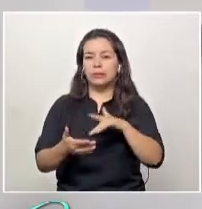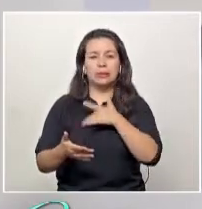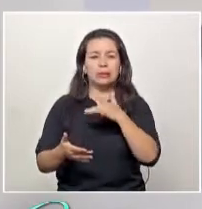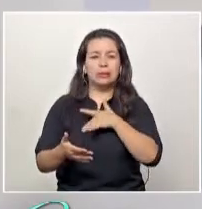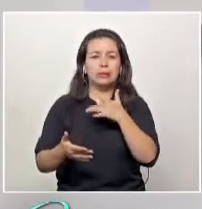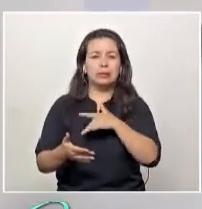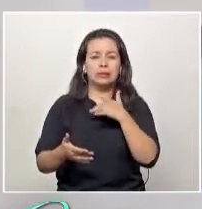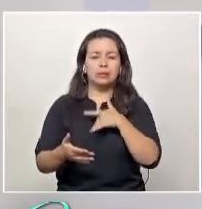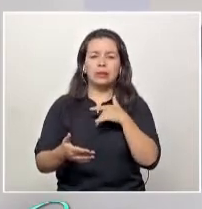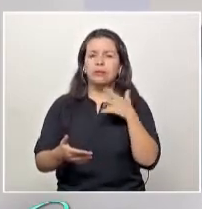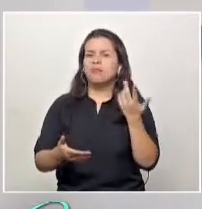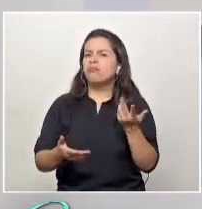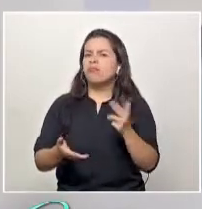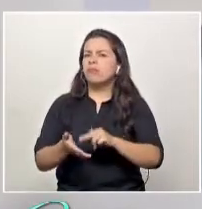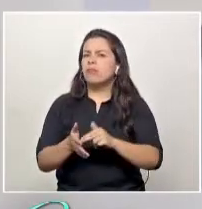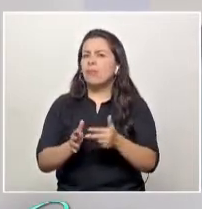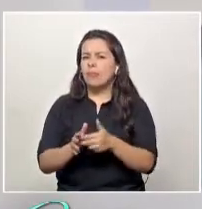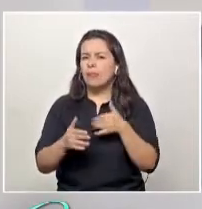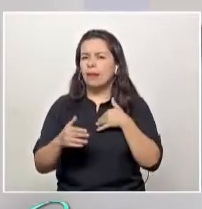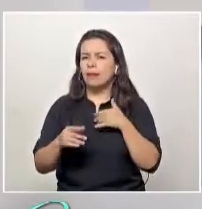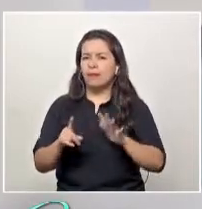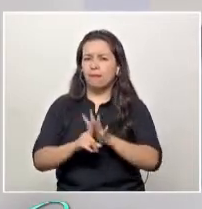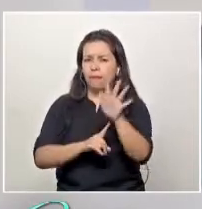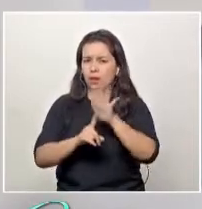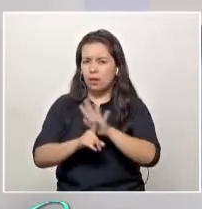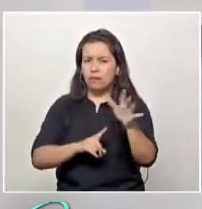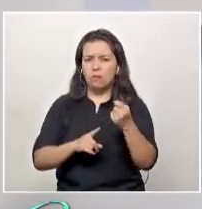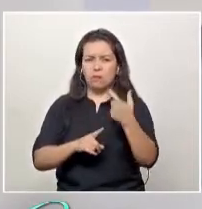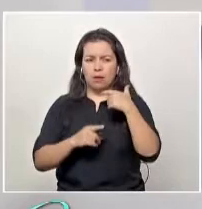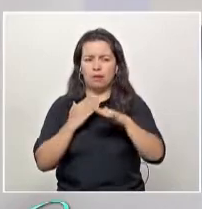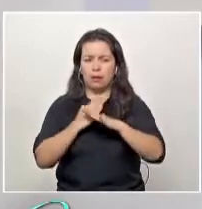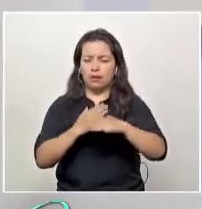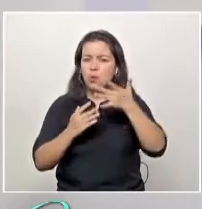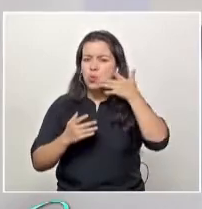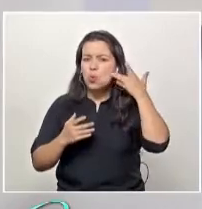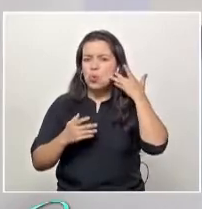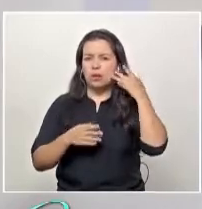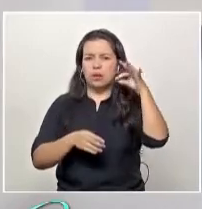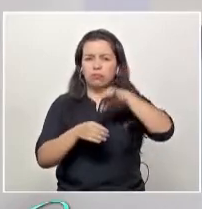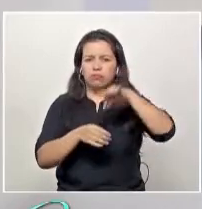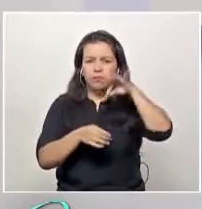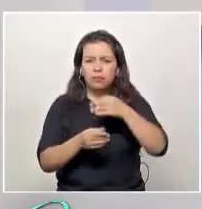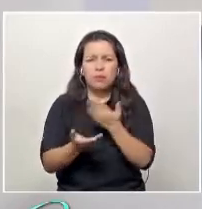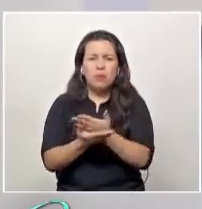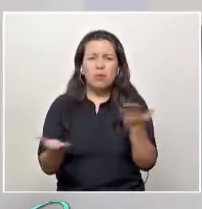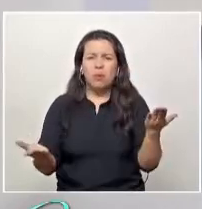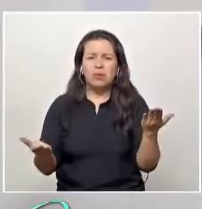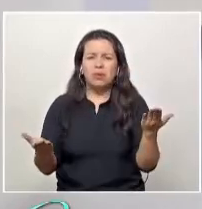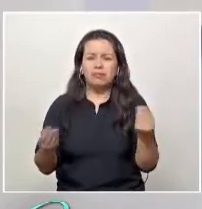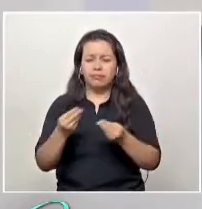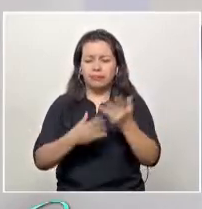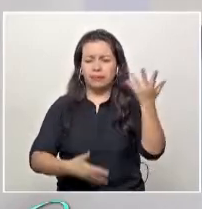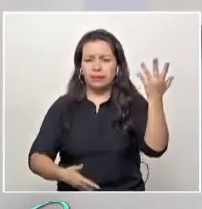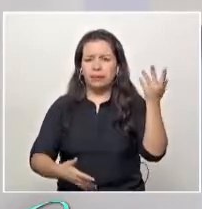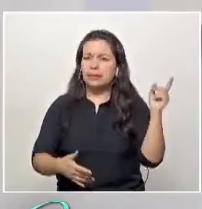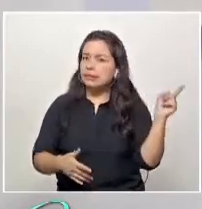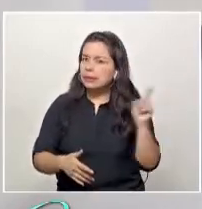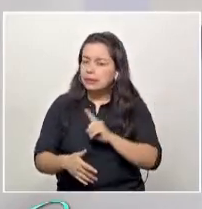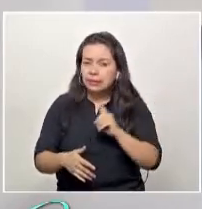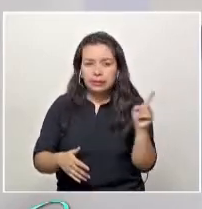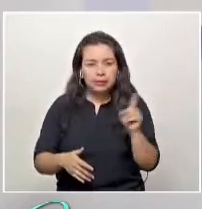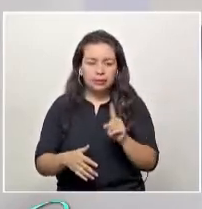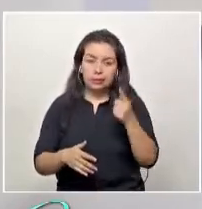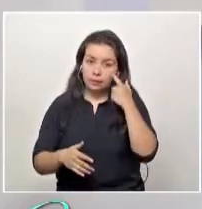sintomatología, no es que tomó fibra, ni antiácidos, ni caléndula, ni cositas miles, no.